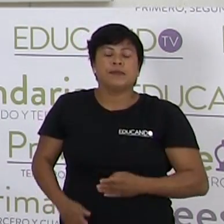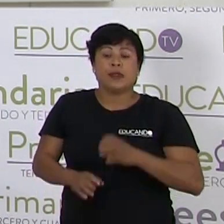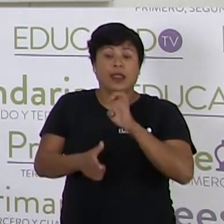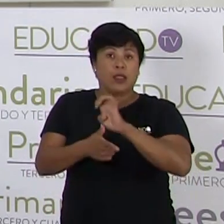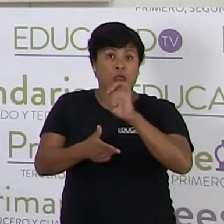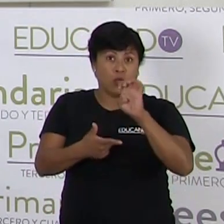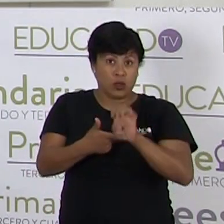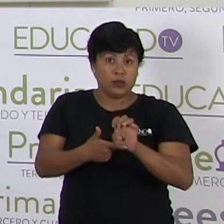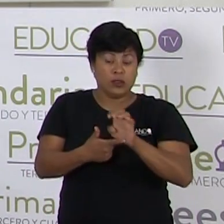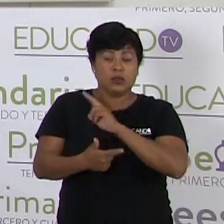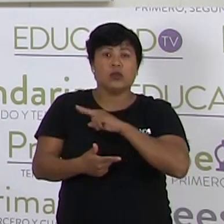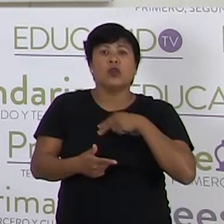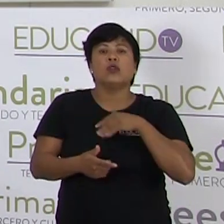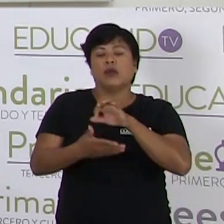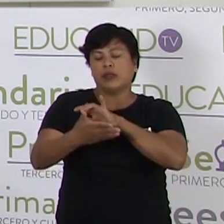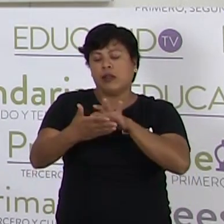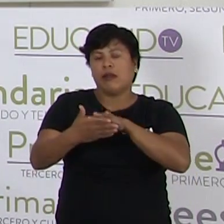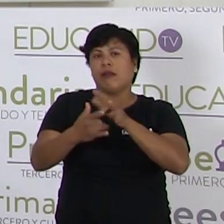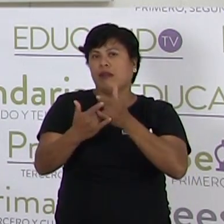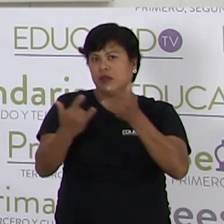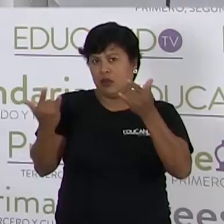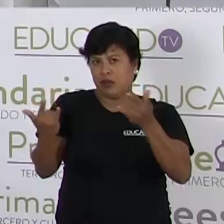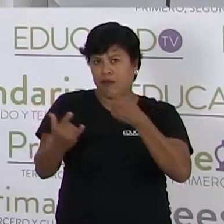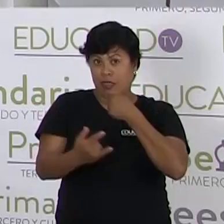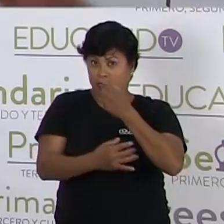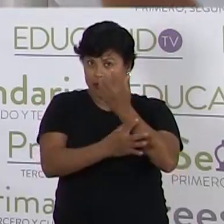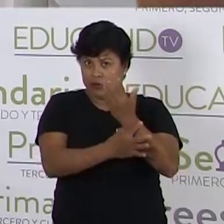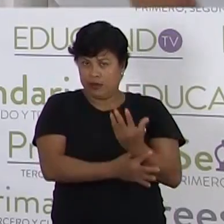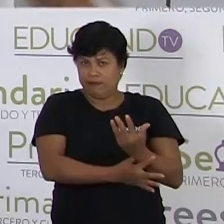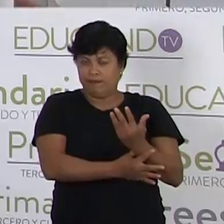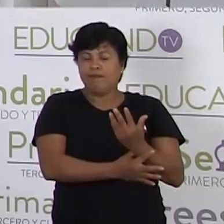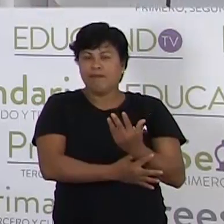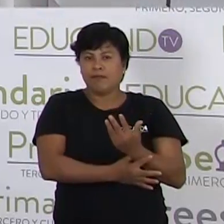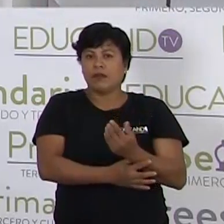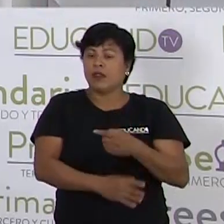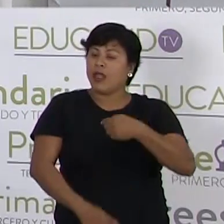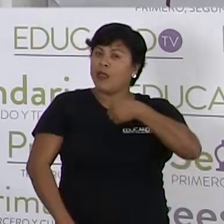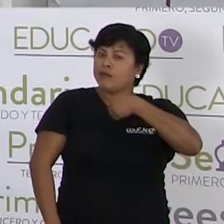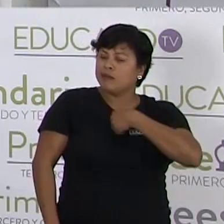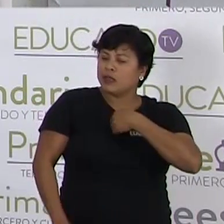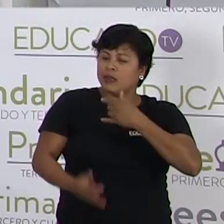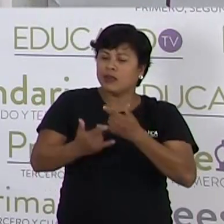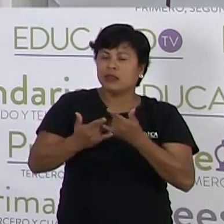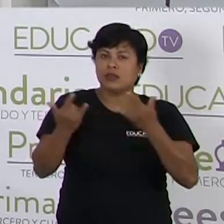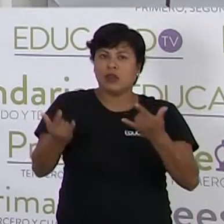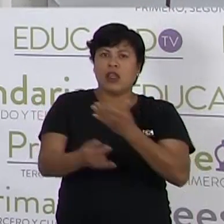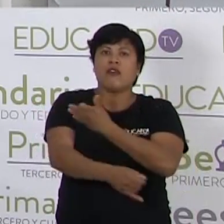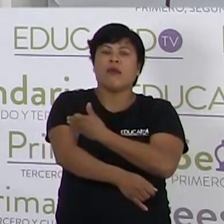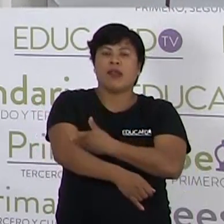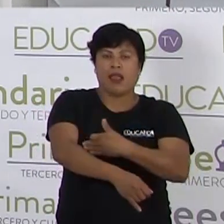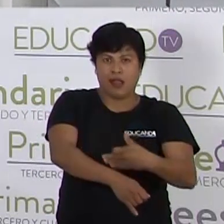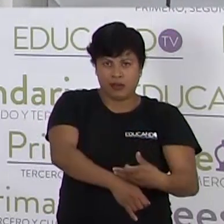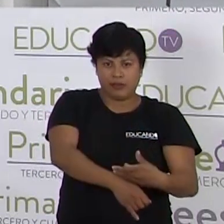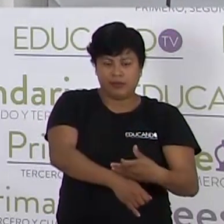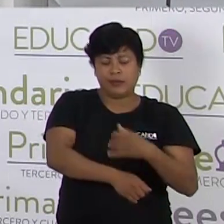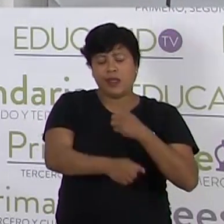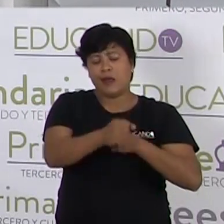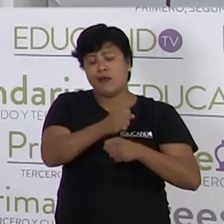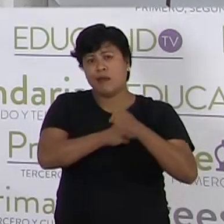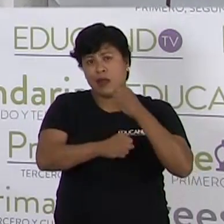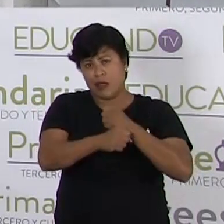entonces vamos a leer la historia. Dice así: mi historia familiar. Por los